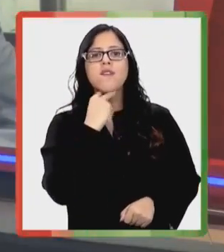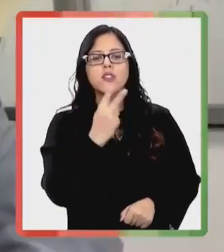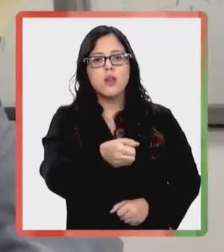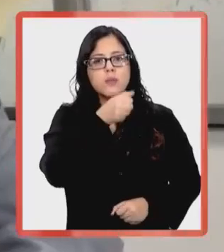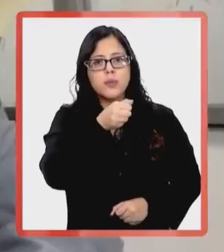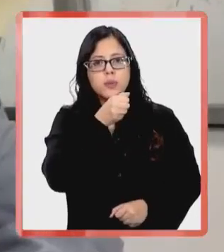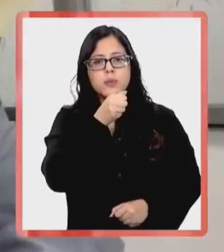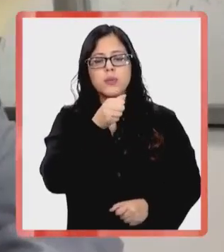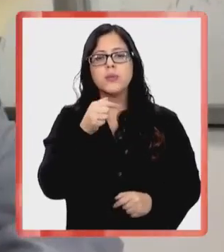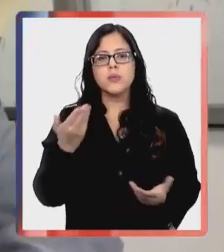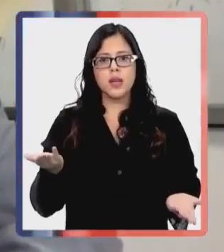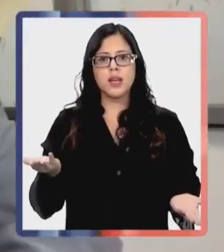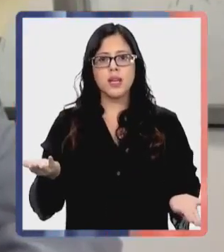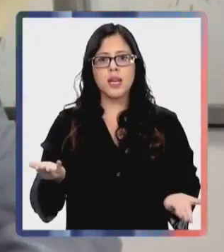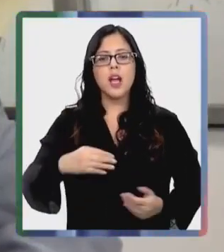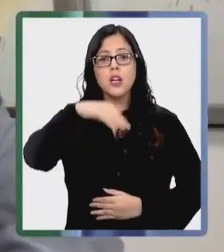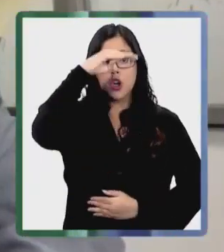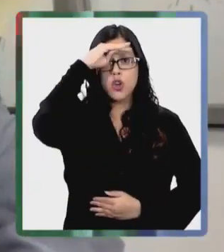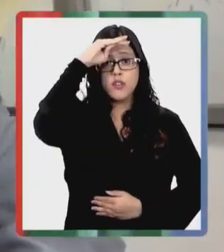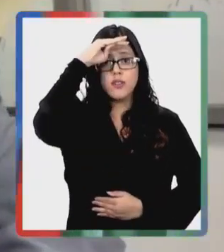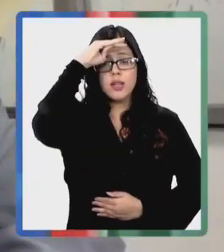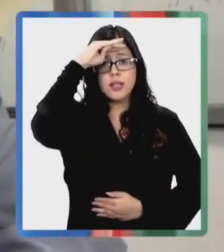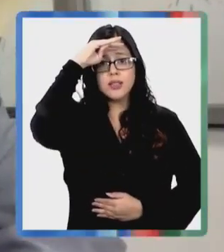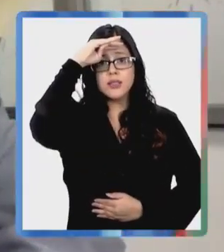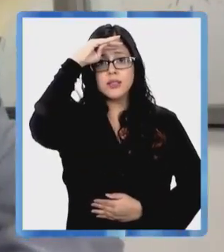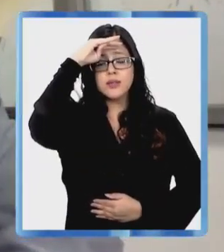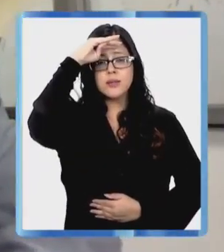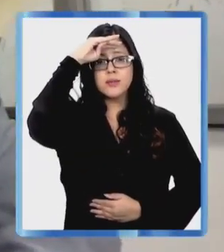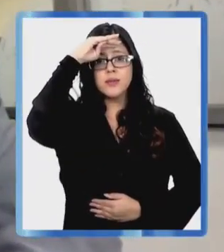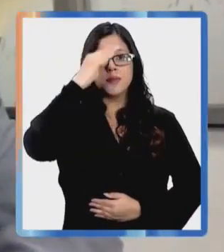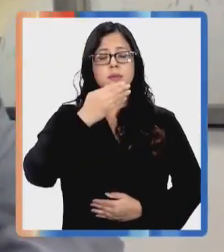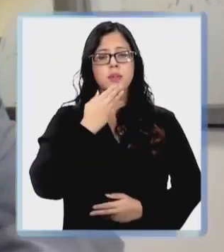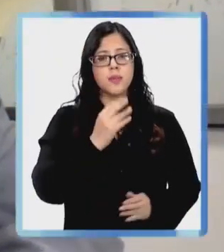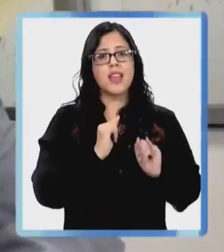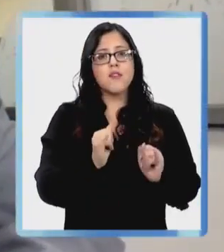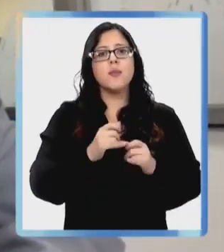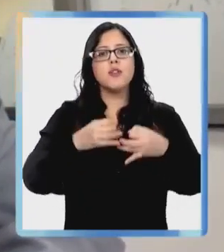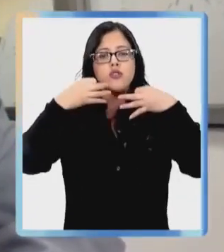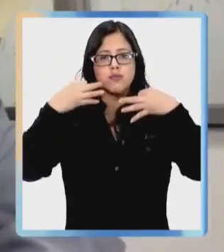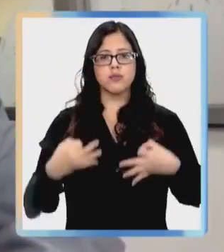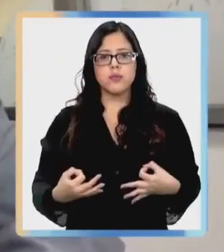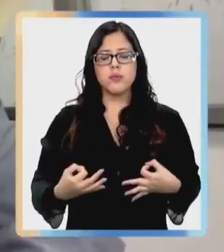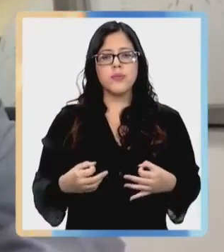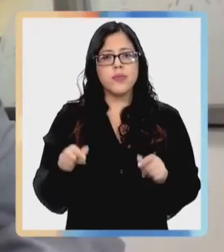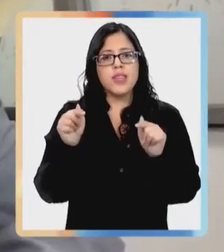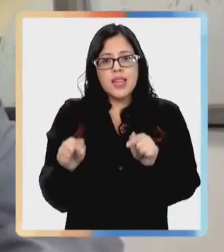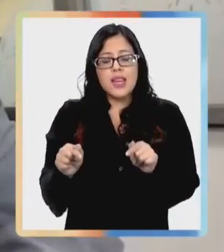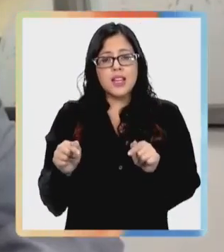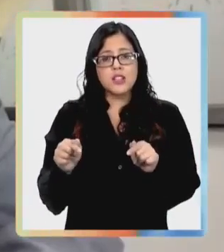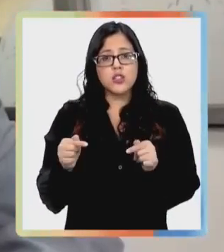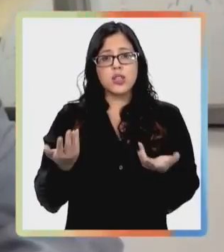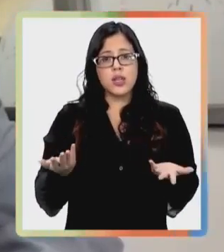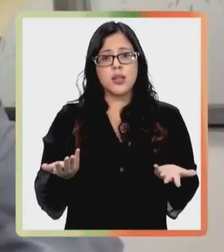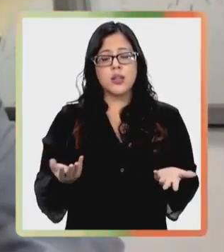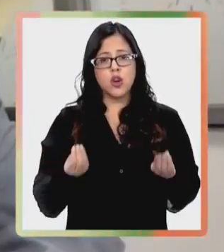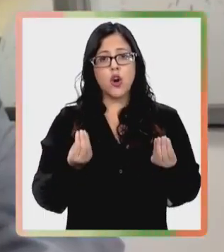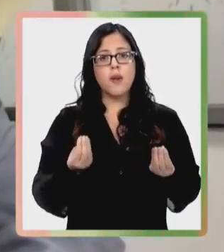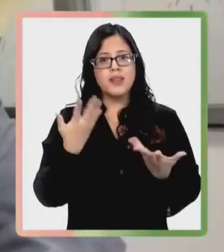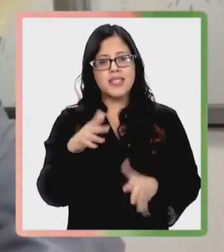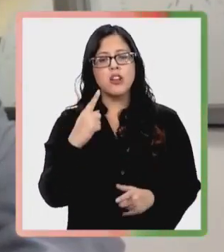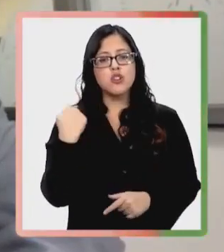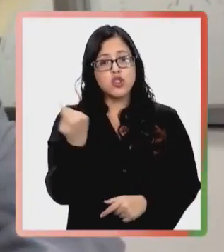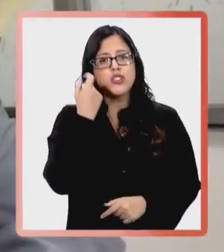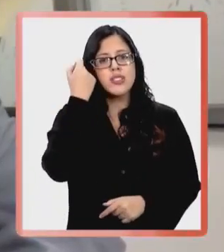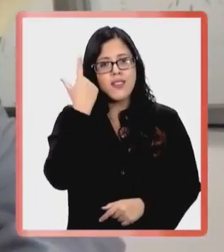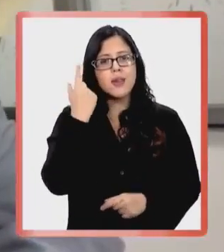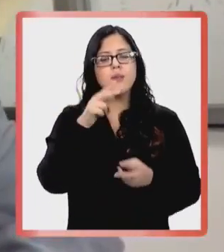única que transmita, digamos, confianza, que transmita información fidedigna y que eso,